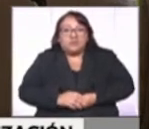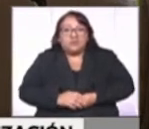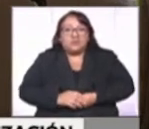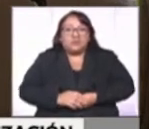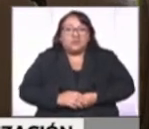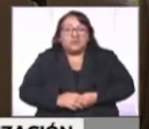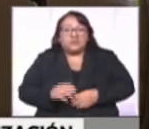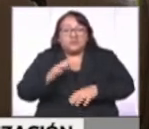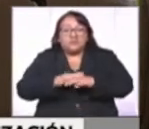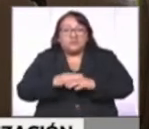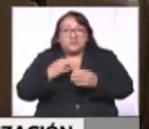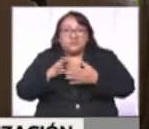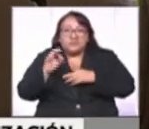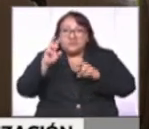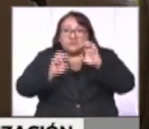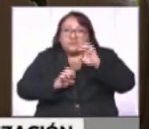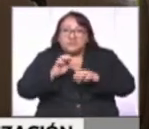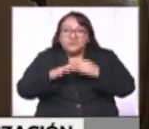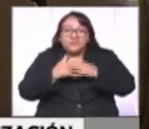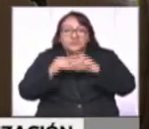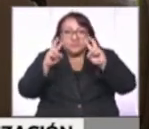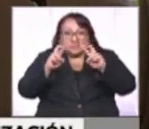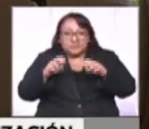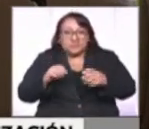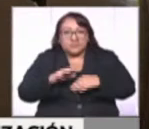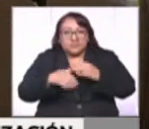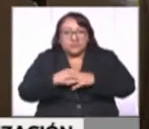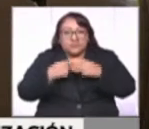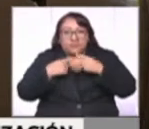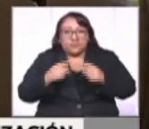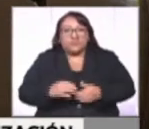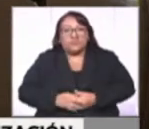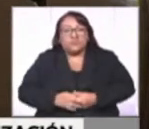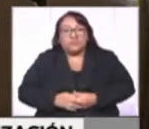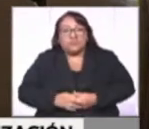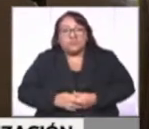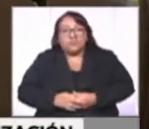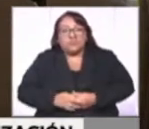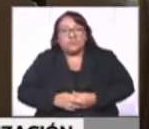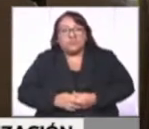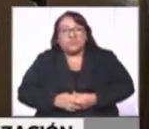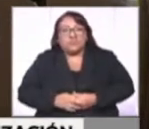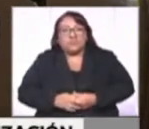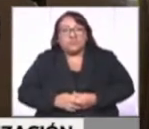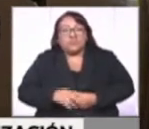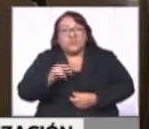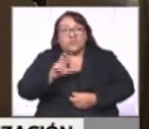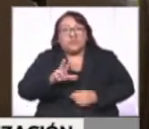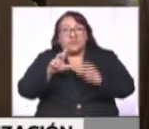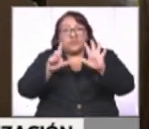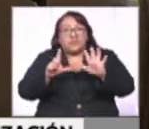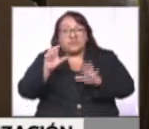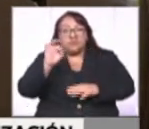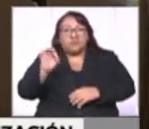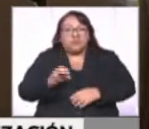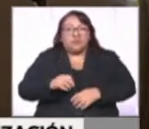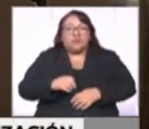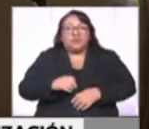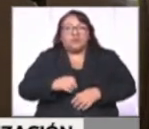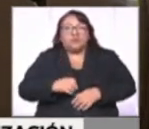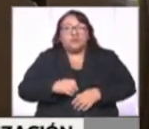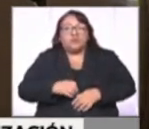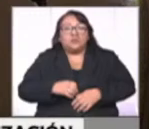la calidad de la evaluación, revisión y pronunciamiento. Incremento en un 37% en número